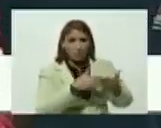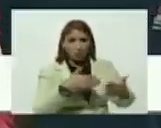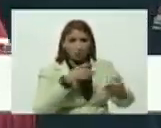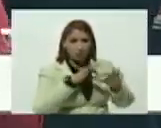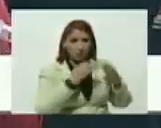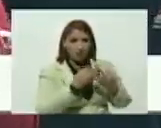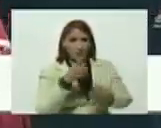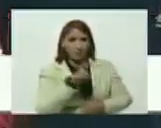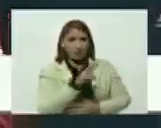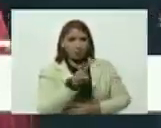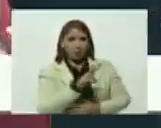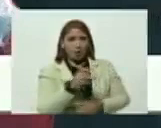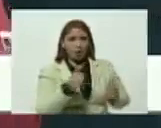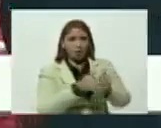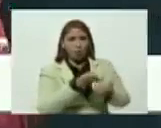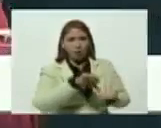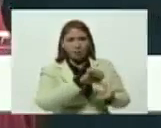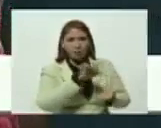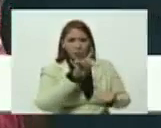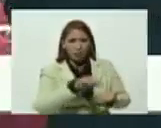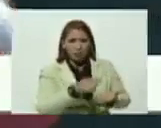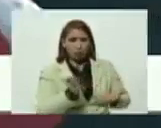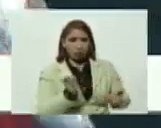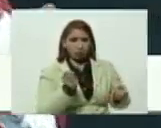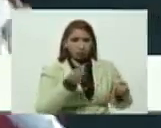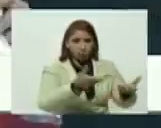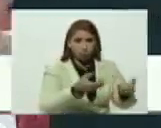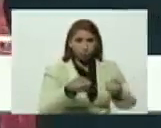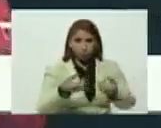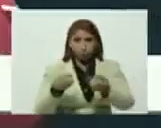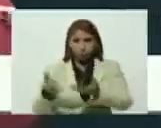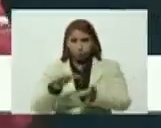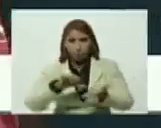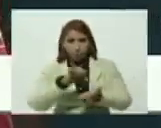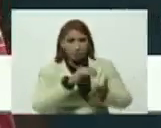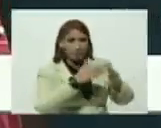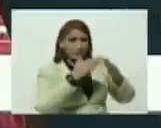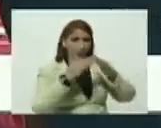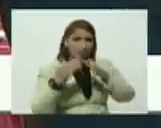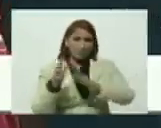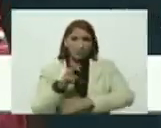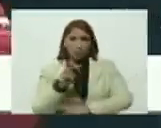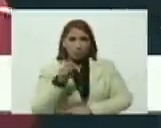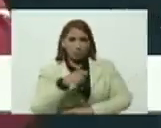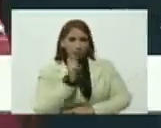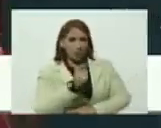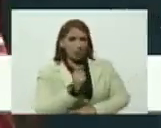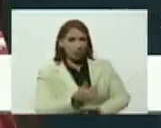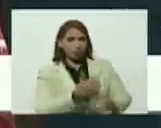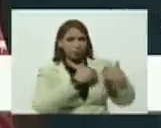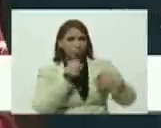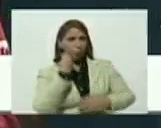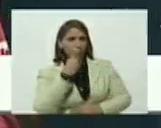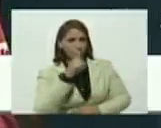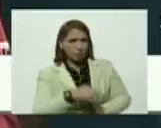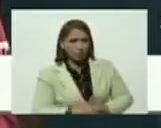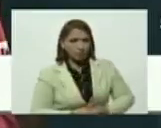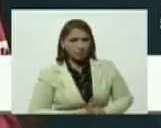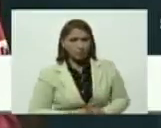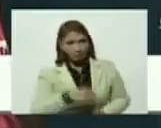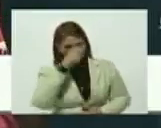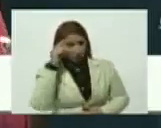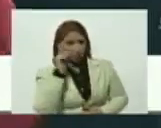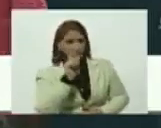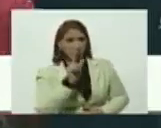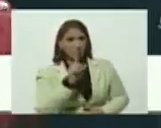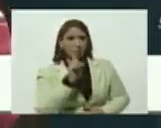familias venezolanas con el aceite, que llegue el aceite a la casa venezolana. Y es tarea de esta juventud, es tarea de la juventud del Partido